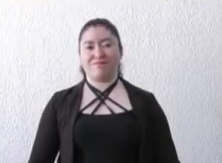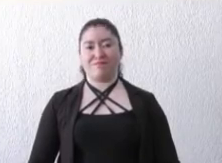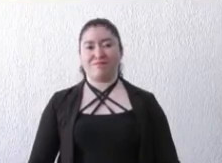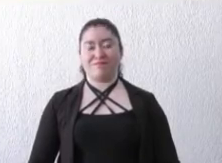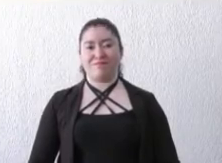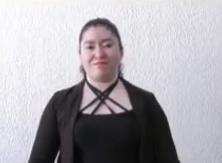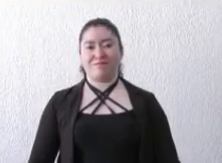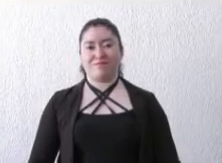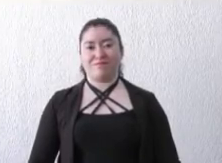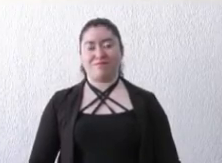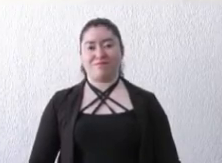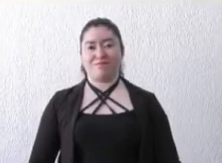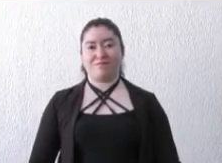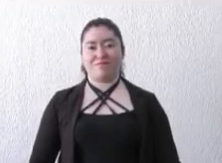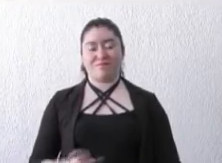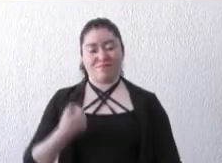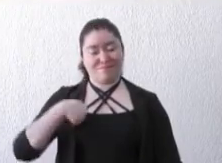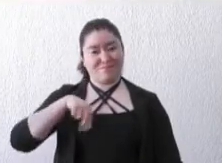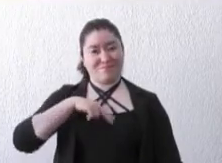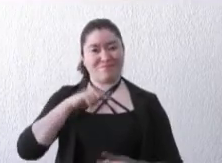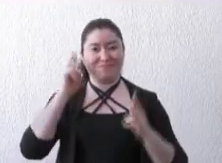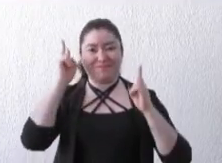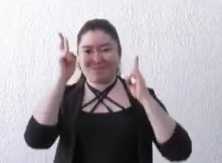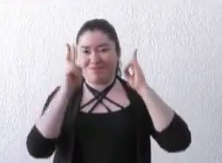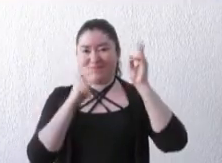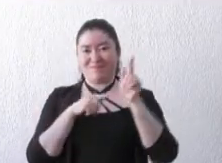Ustedes sigan, nosotros seguimos el recorrido.